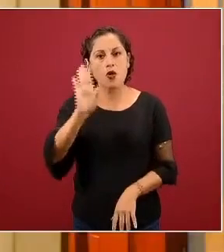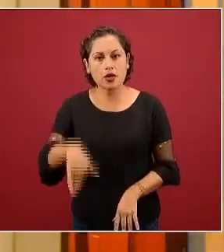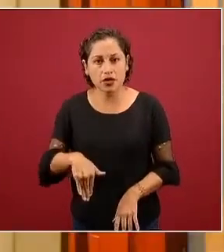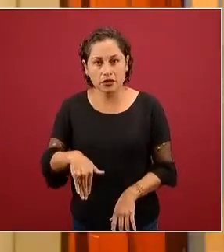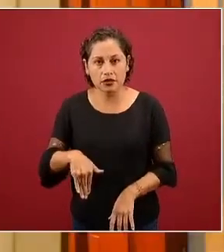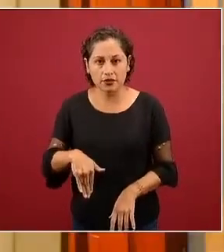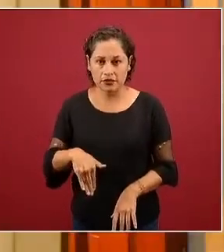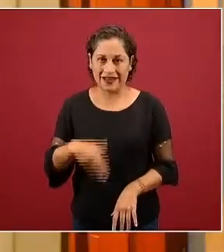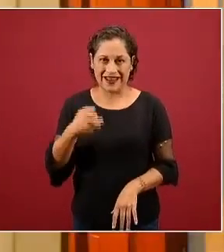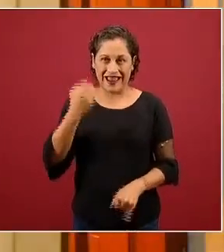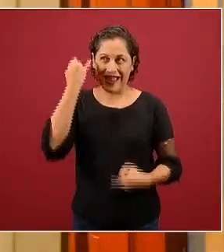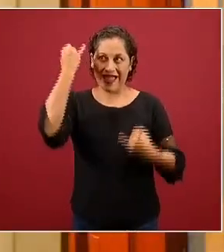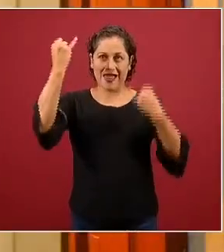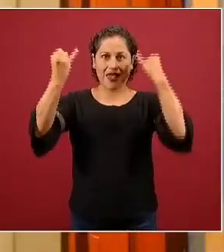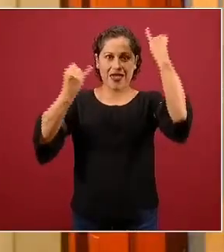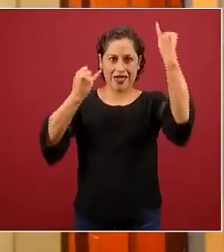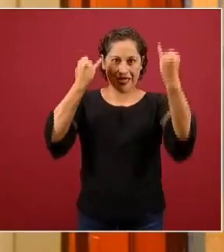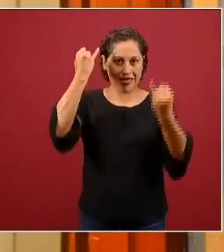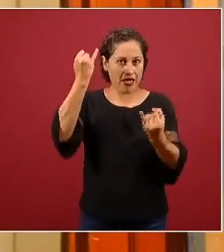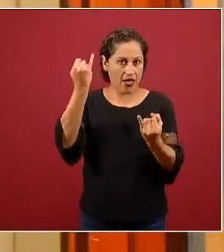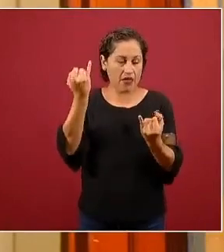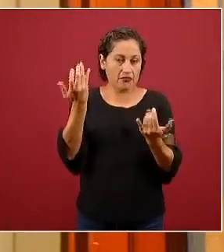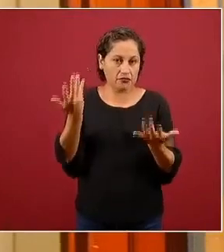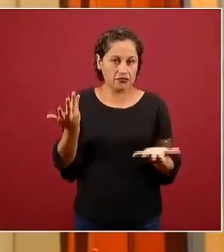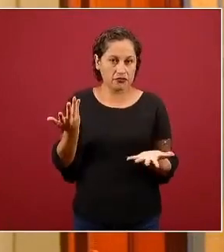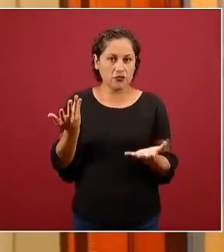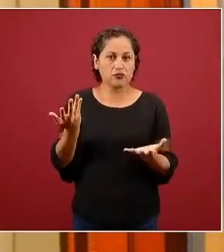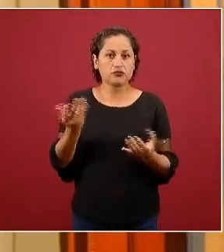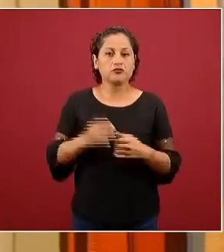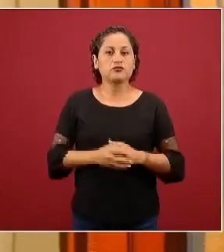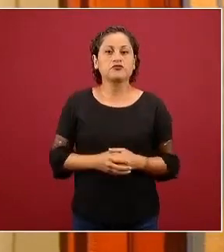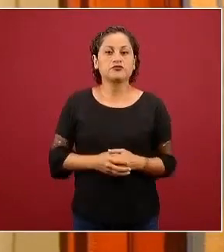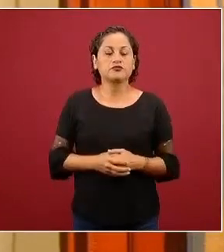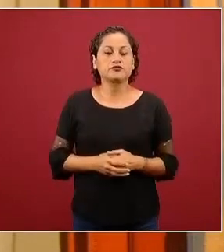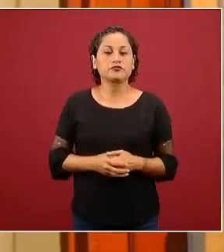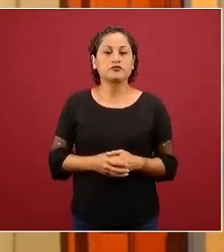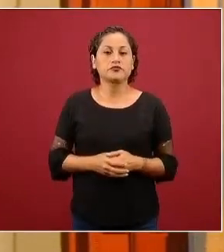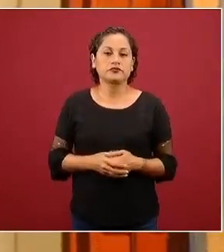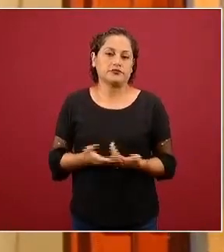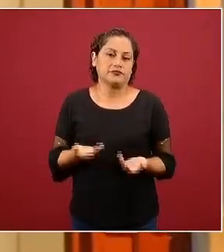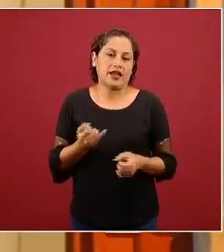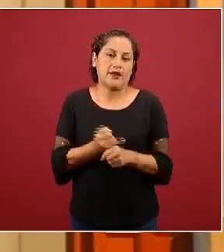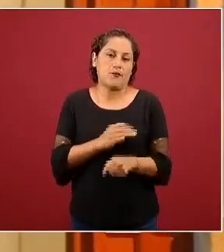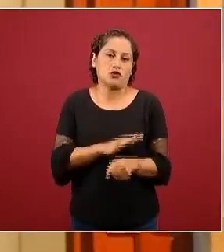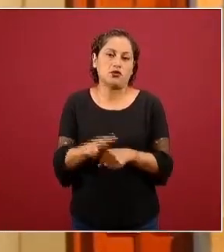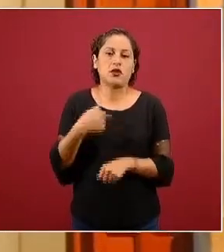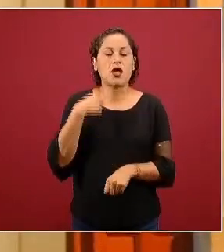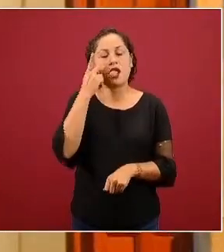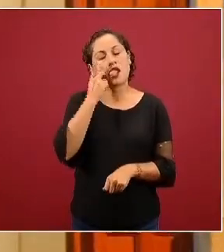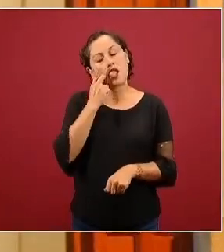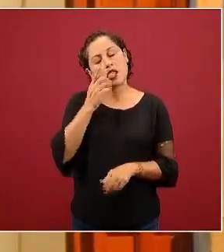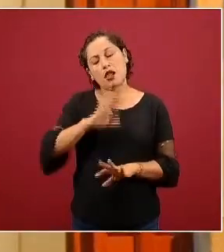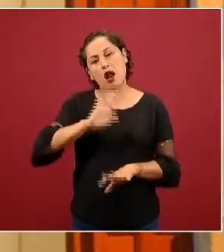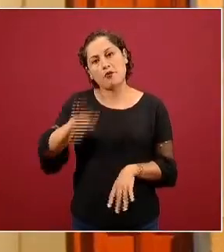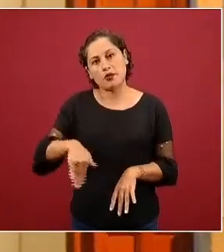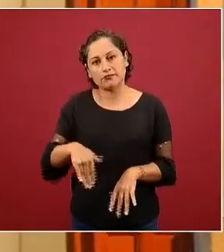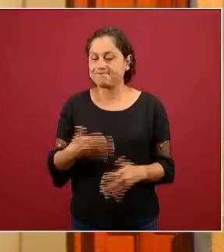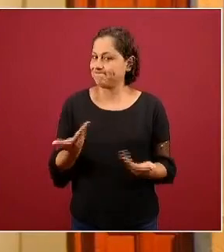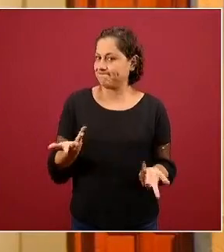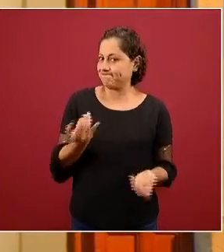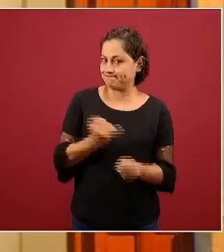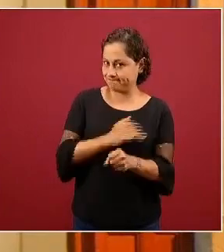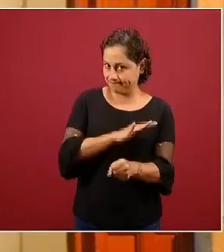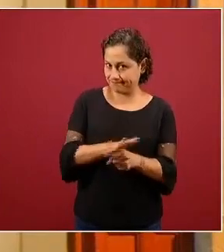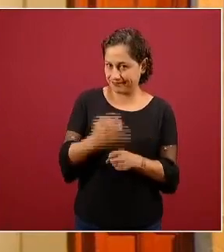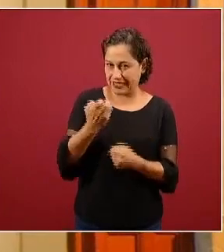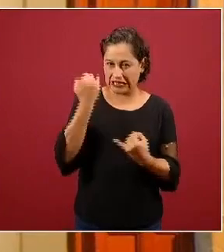este concepto de la muerte. Eso no va a pasar, no va a llegar a dormirse y ya no va a despertar. Entonces,